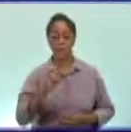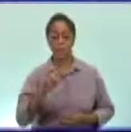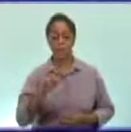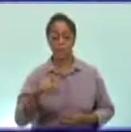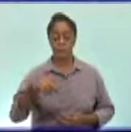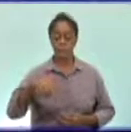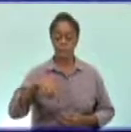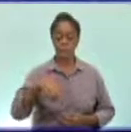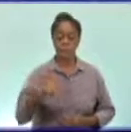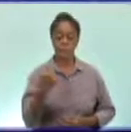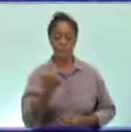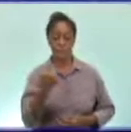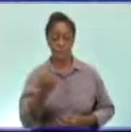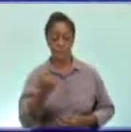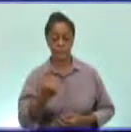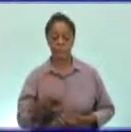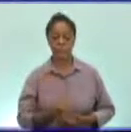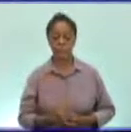Solamente